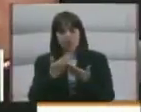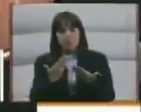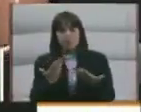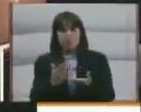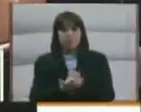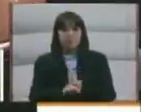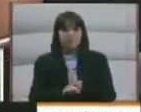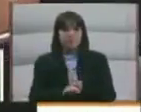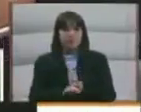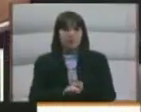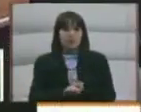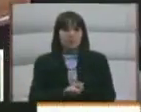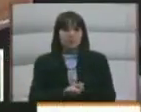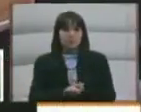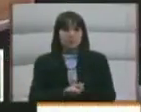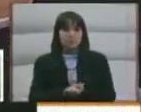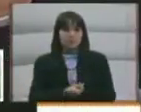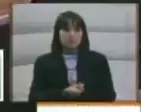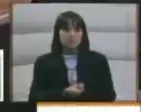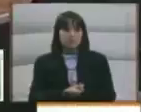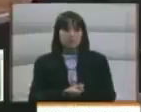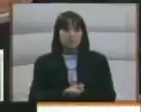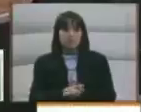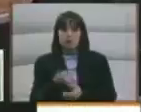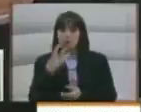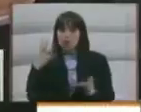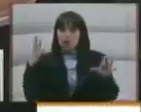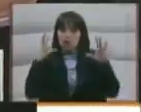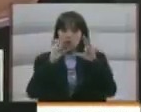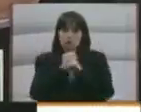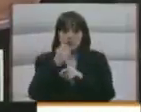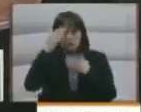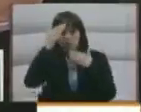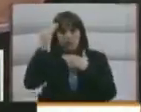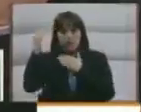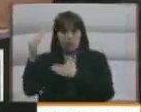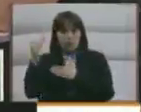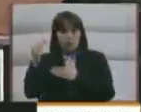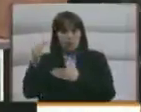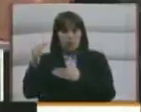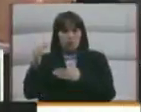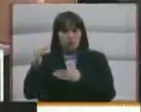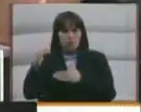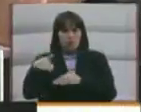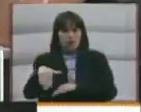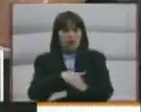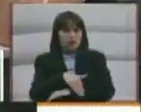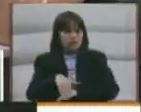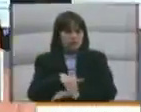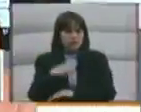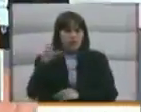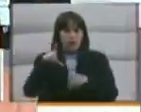A ver, por aquí, buenas noches, saludos desde Katy Alamar, dice María Castillo. Salas